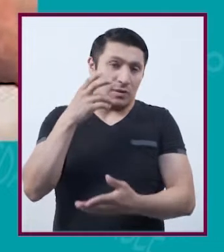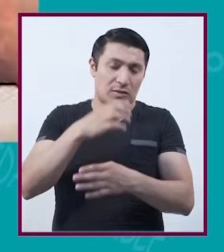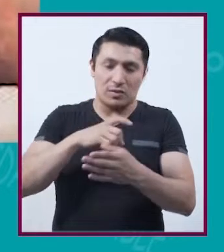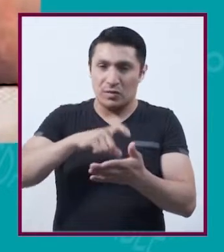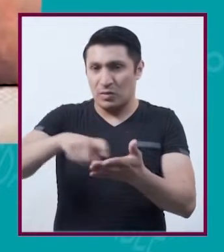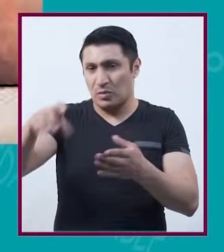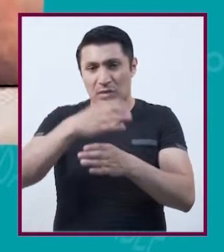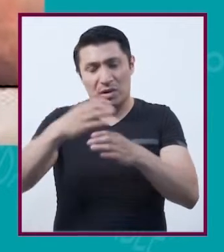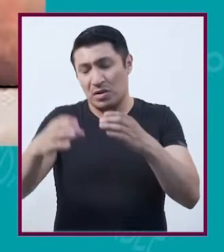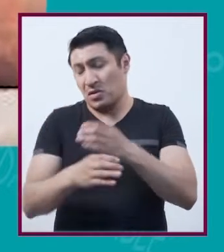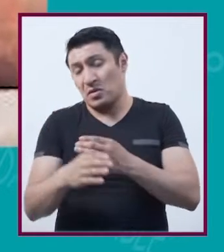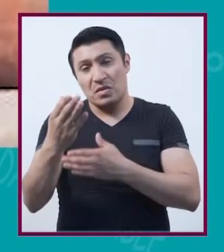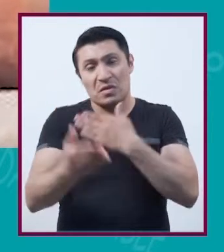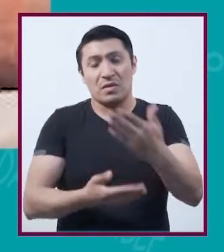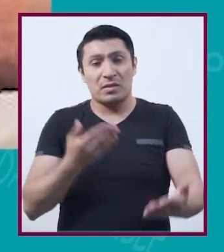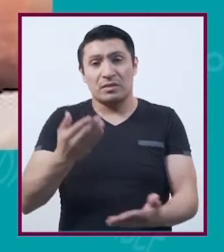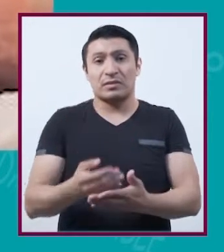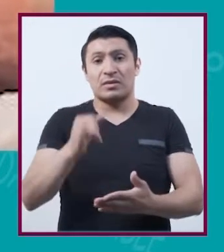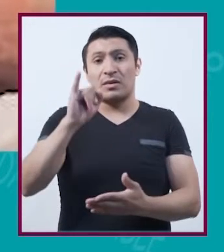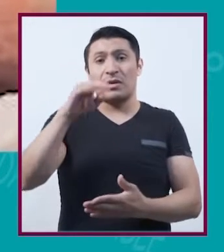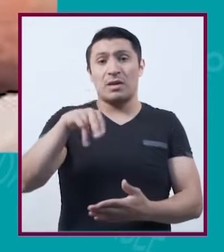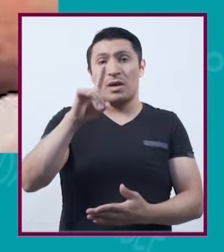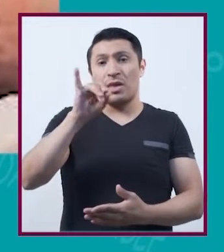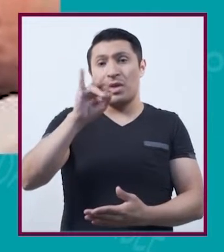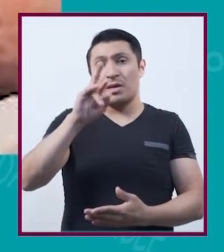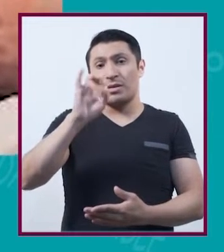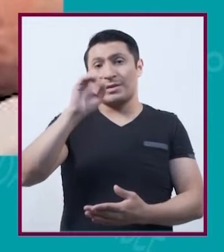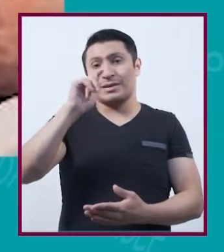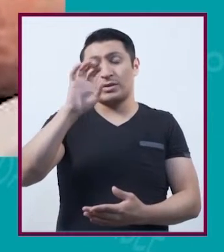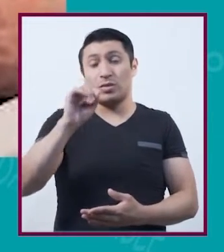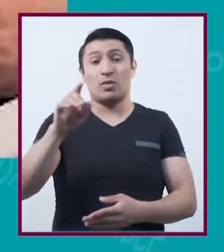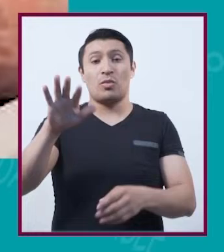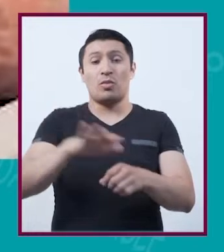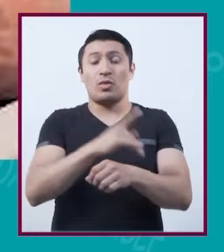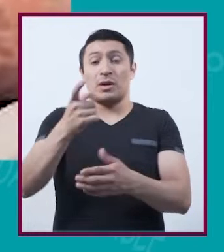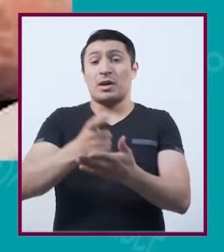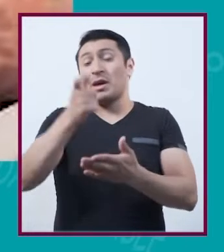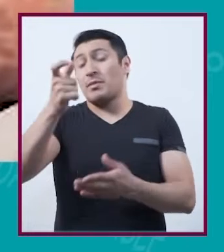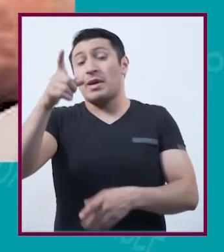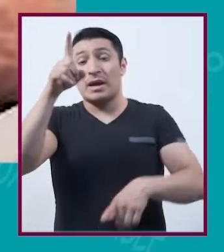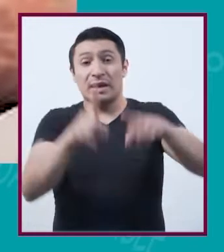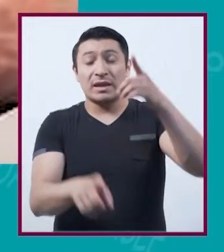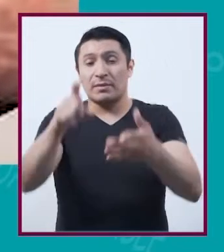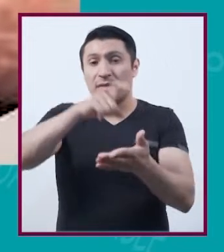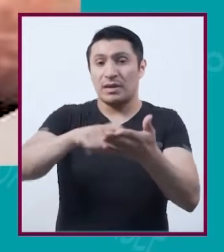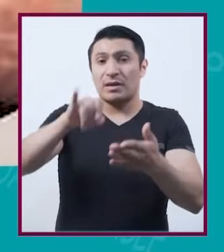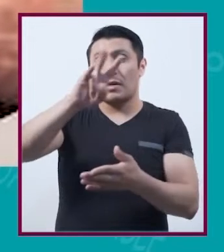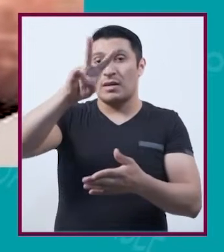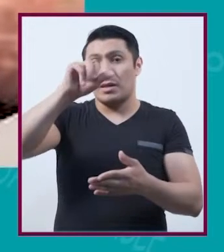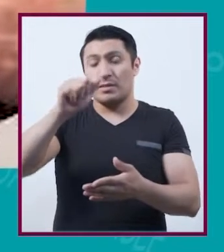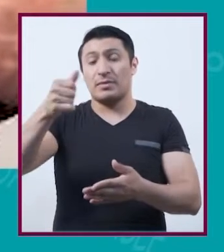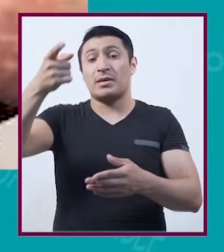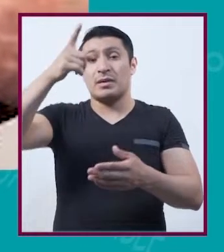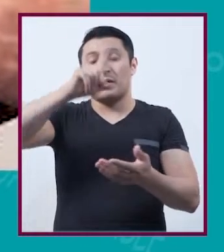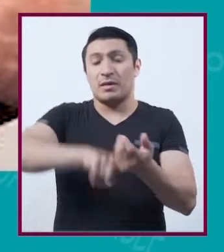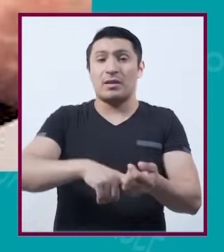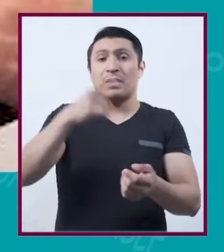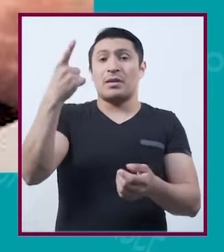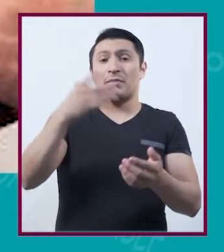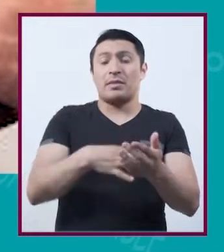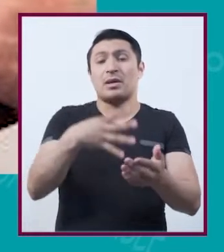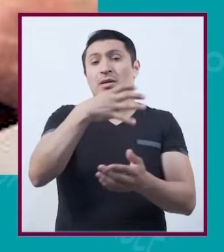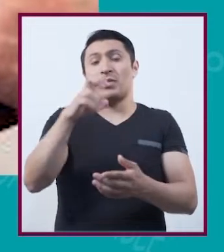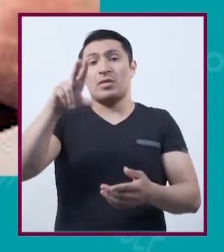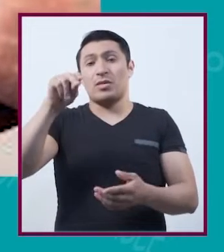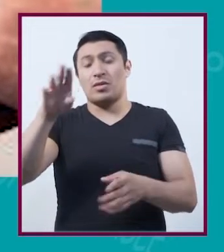impuesto indirecto sobre el consumo de bienes o servicios. Se dice que es indirecto porque se paga según el consumo. El IVA